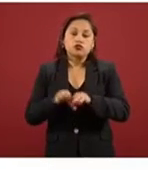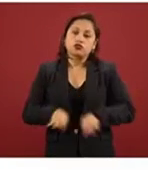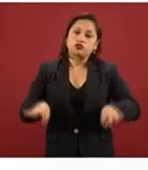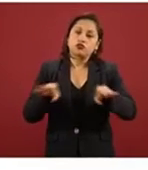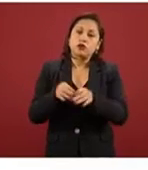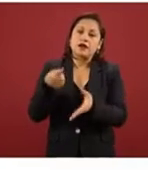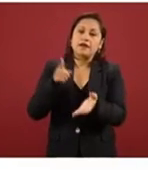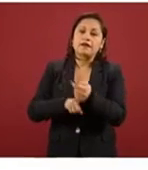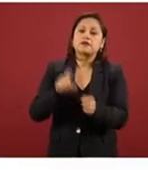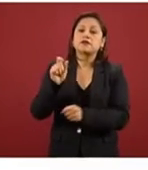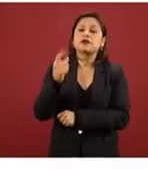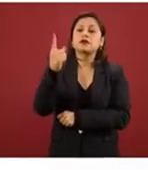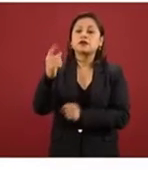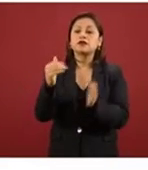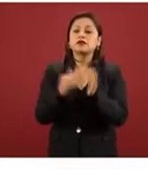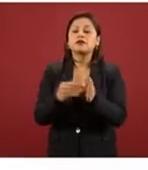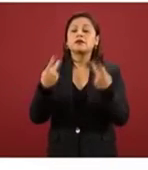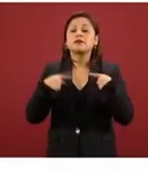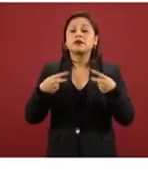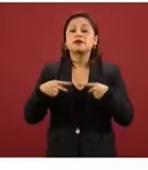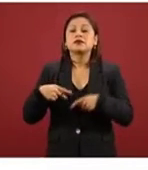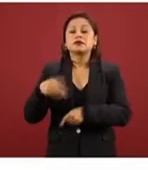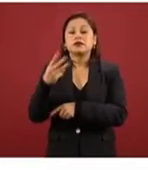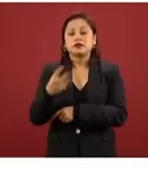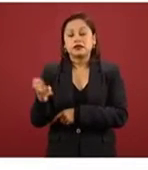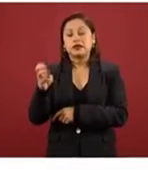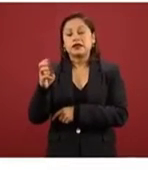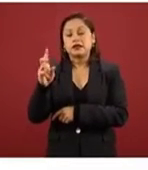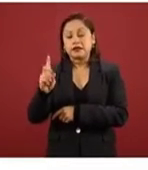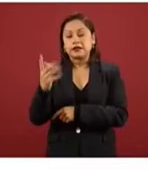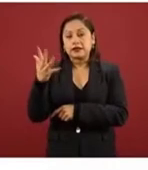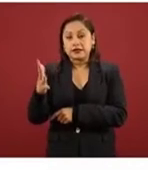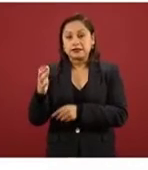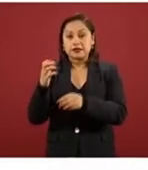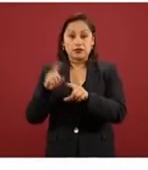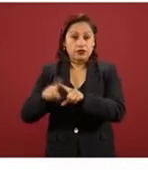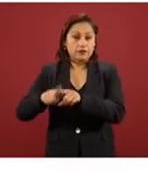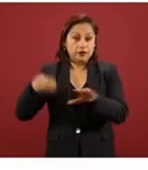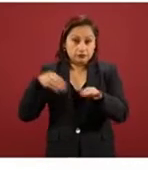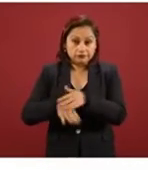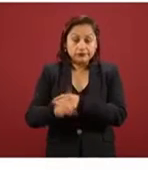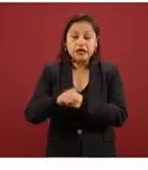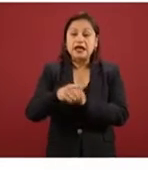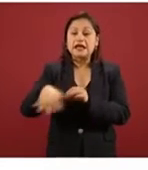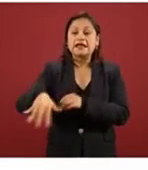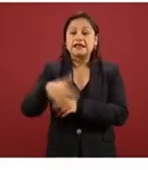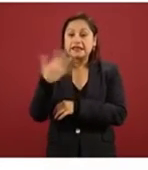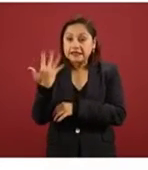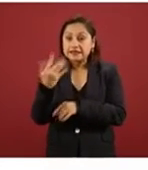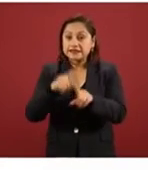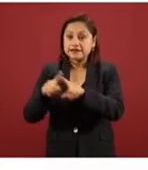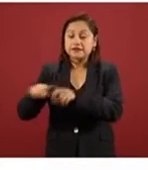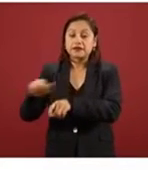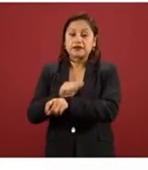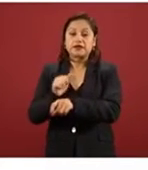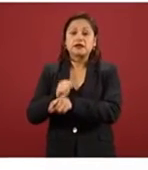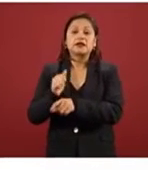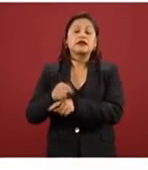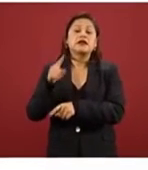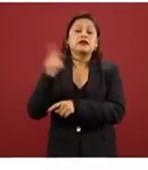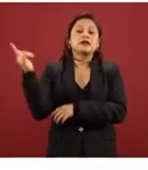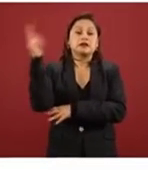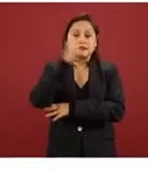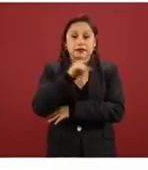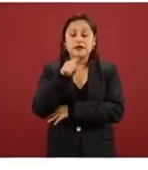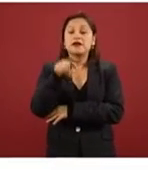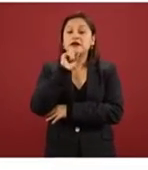elementos, 1,200 vehículos, 35 buques y 15 aeronaves en distintas tareas, de manera muy relevante la atención